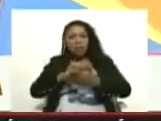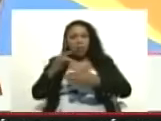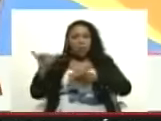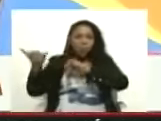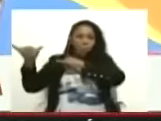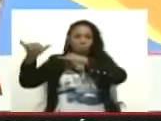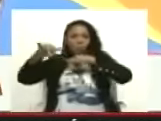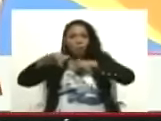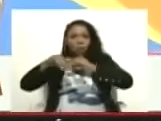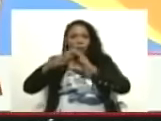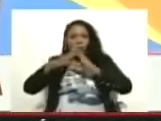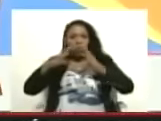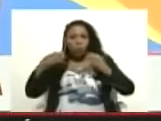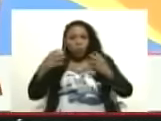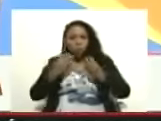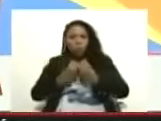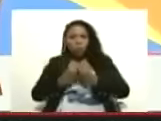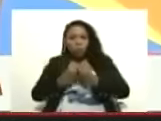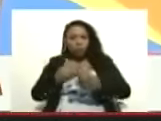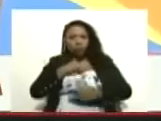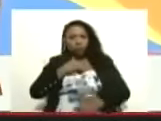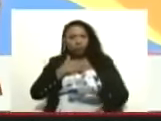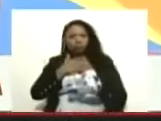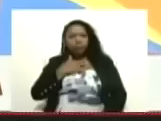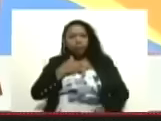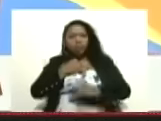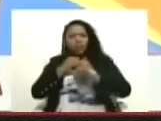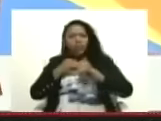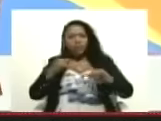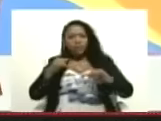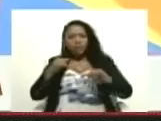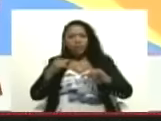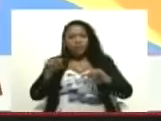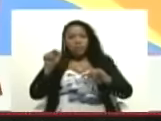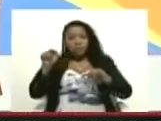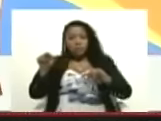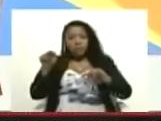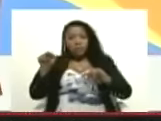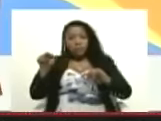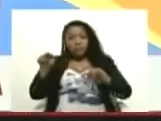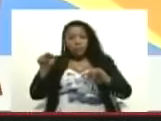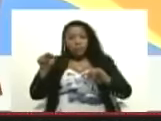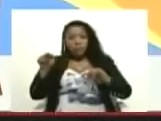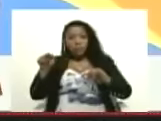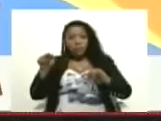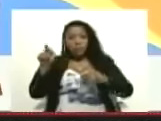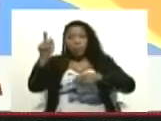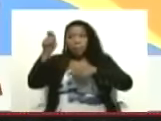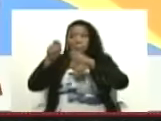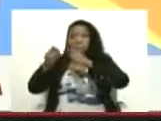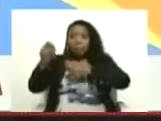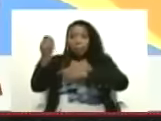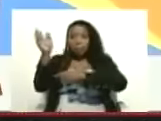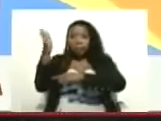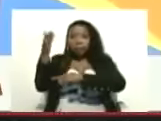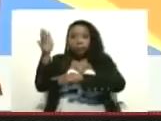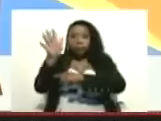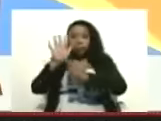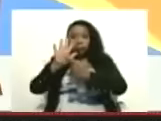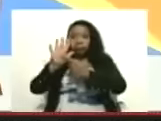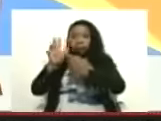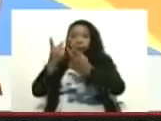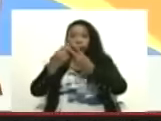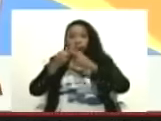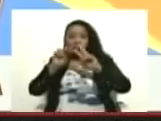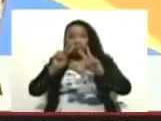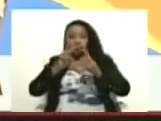todos y para todas nosotros nos sentimos muy felices de que esa haya sido la gran bandera de de este referéndum consultivo la